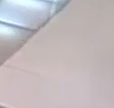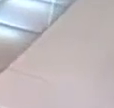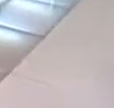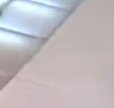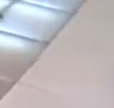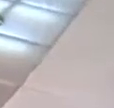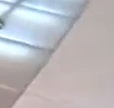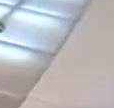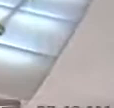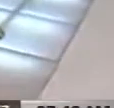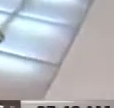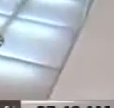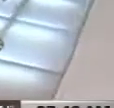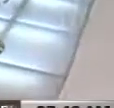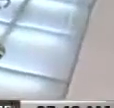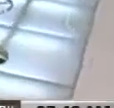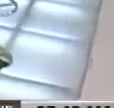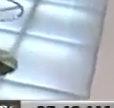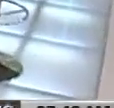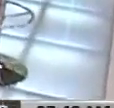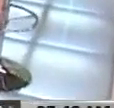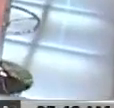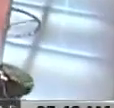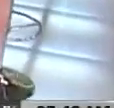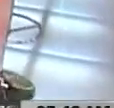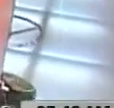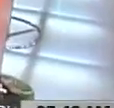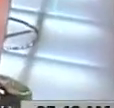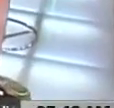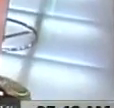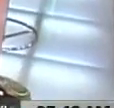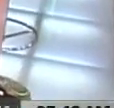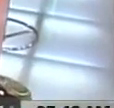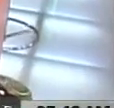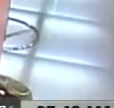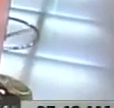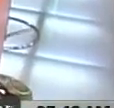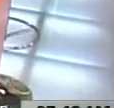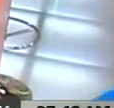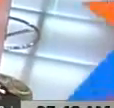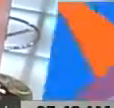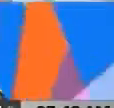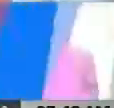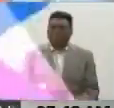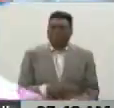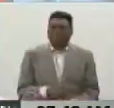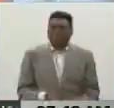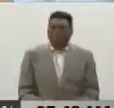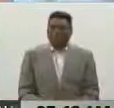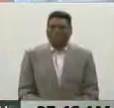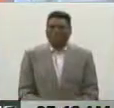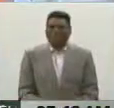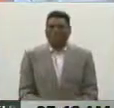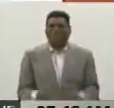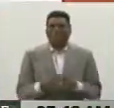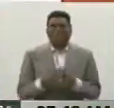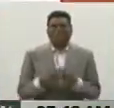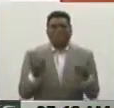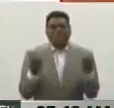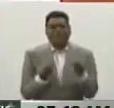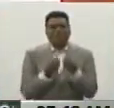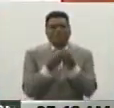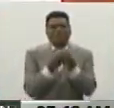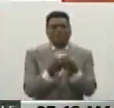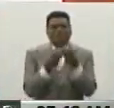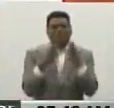Continuamos en este desayuno conversando sobre toda la penetración que ha tenido la misión Robinson Digital, además el acompañamiento que se le da a las diferentes comunidades organizadas.